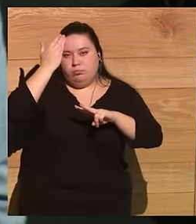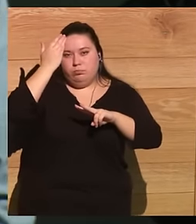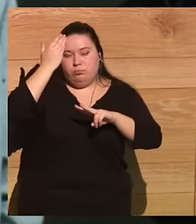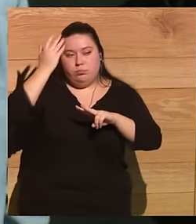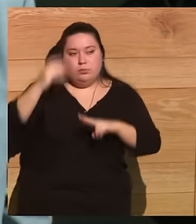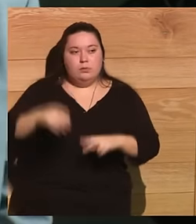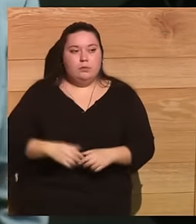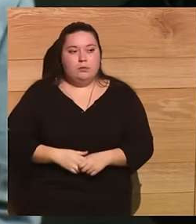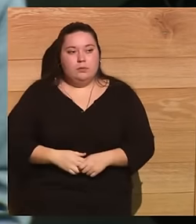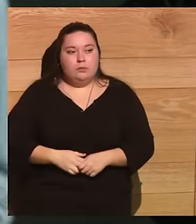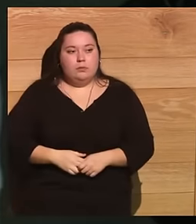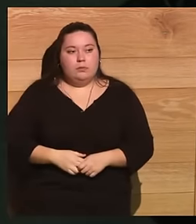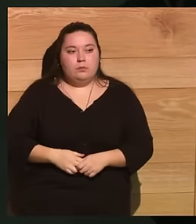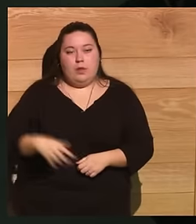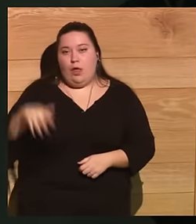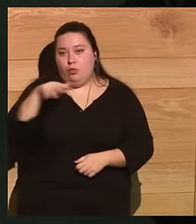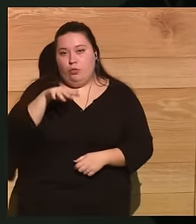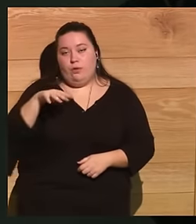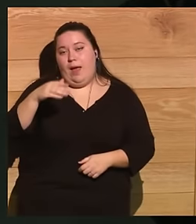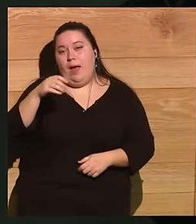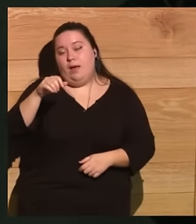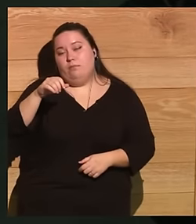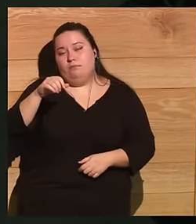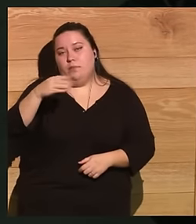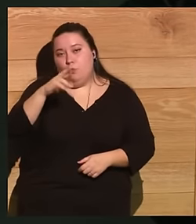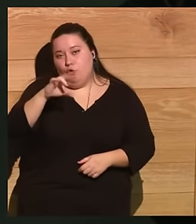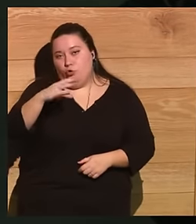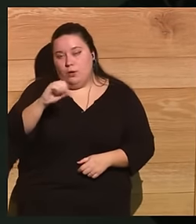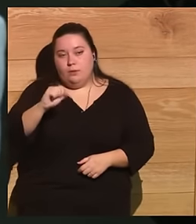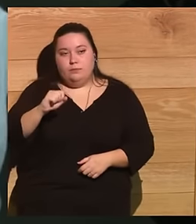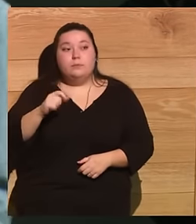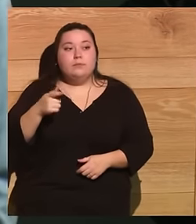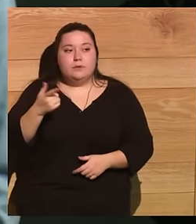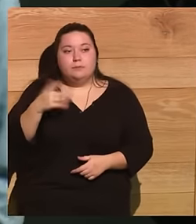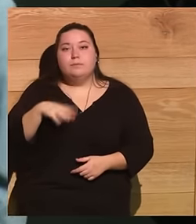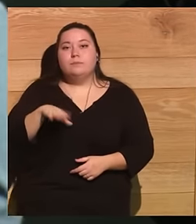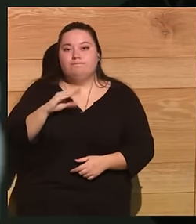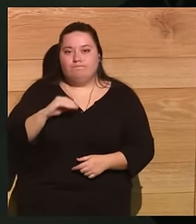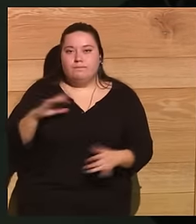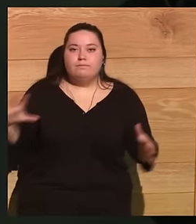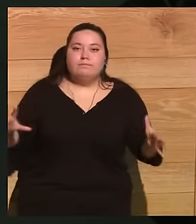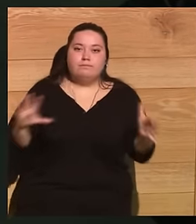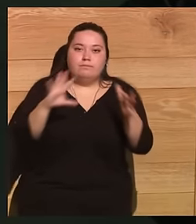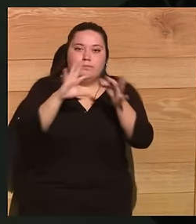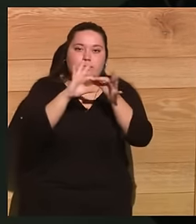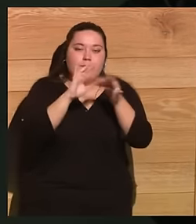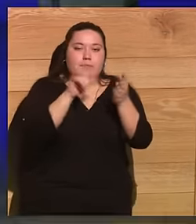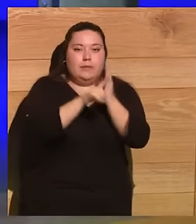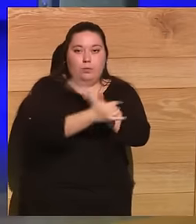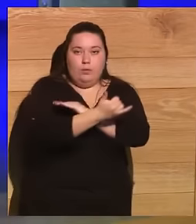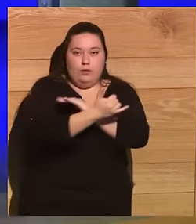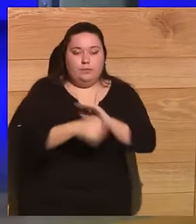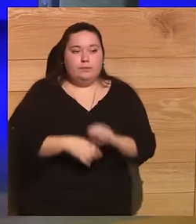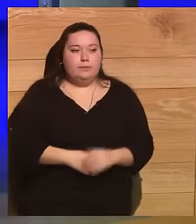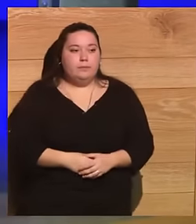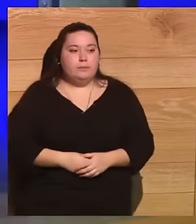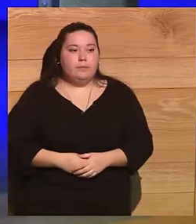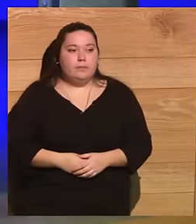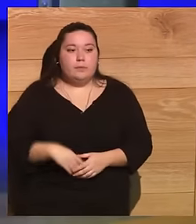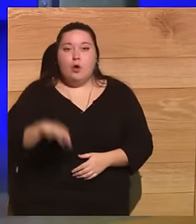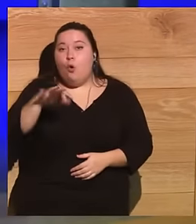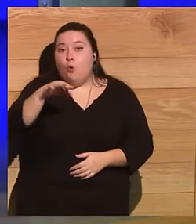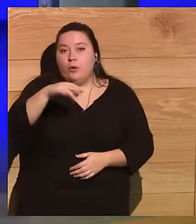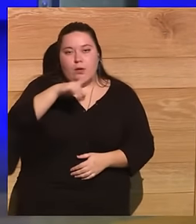frontal inferior, que se conoce como la zona de Broca, el área de Broca, y entonces se entendió que esa parte estaba relacionada con el lenguaje, aunque no es la única,